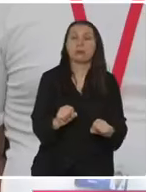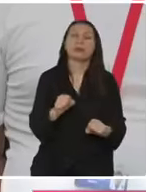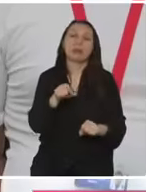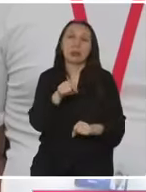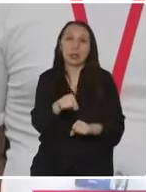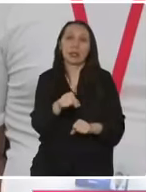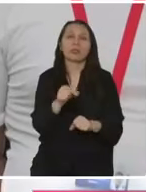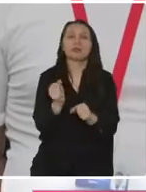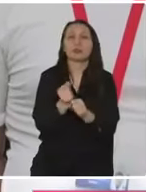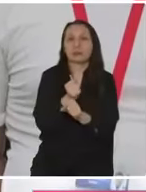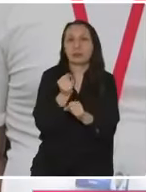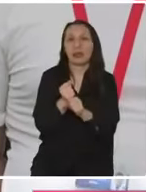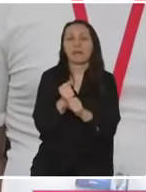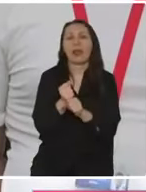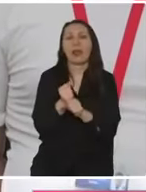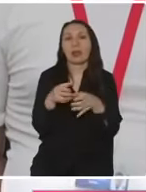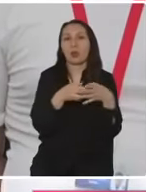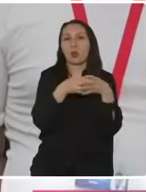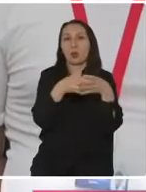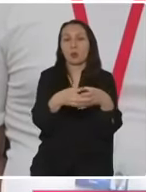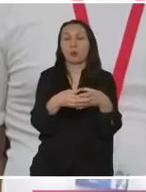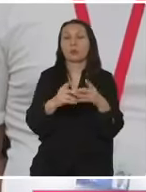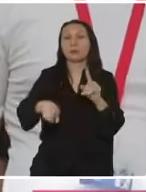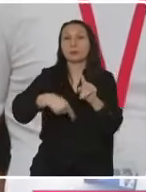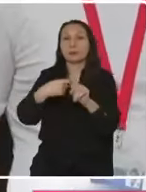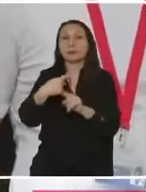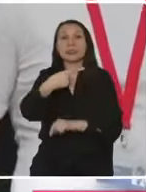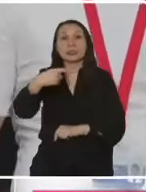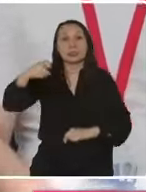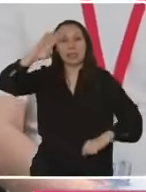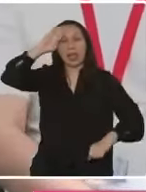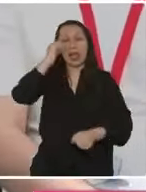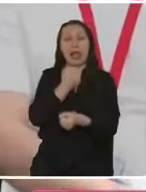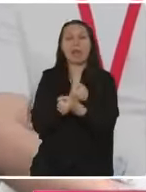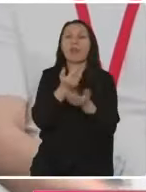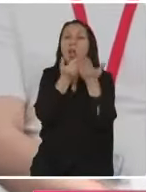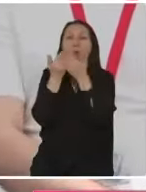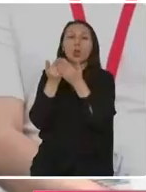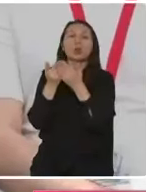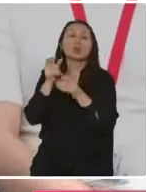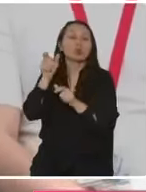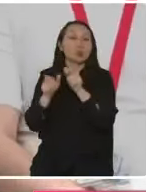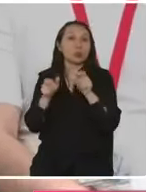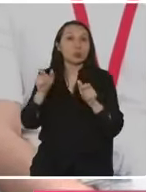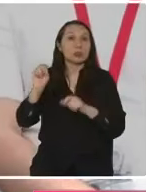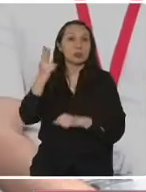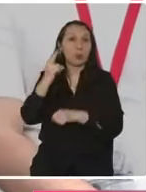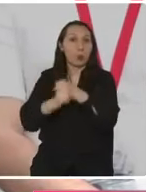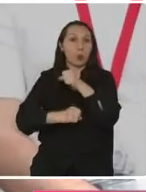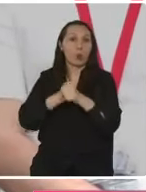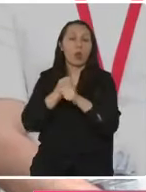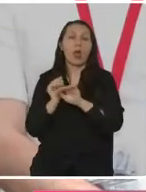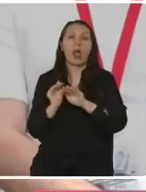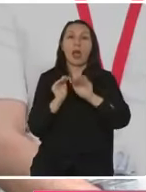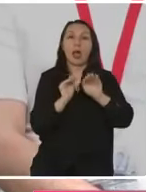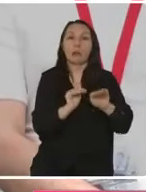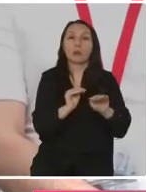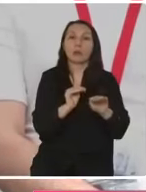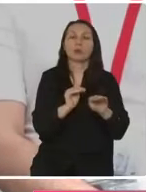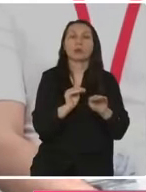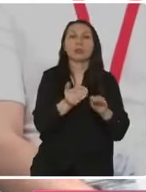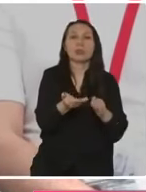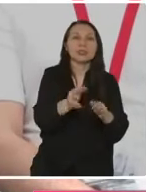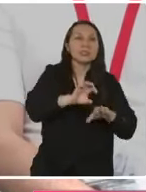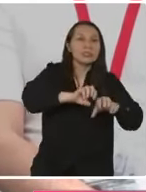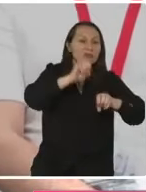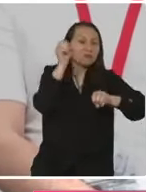tipo de labor que va a hacer esta dotación. Además, hay 100 carabineros alumnos de segundo año que van a apoyar en las labores de